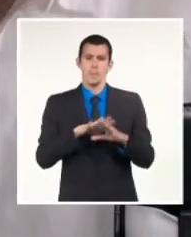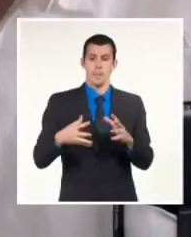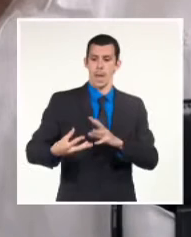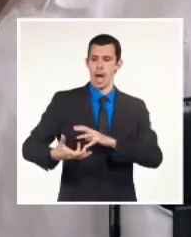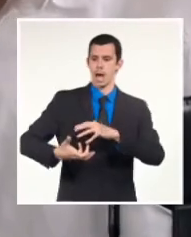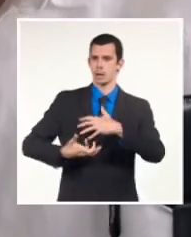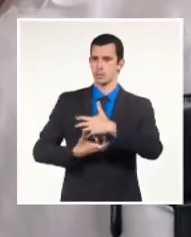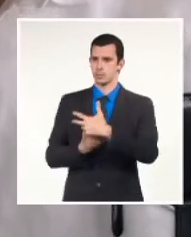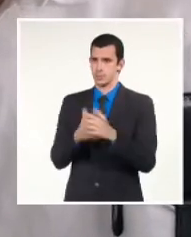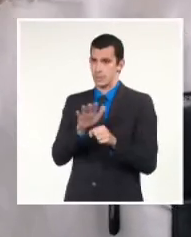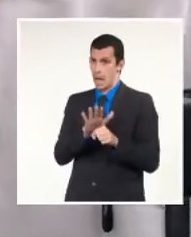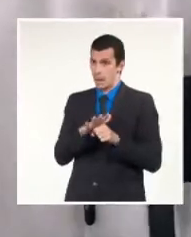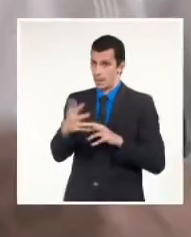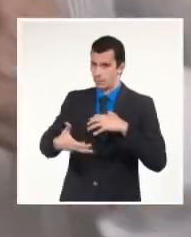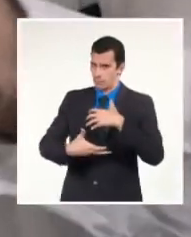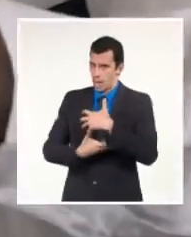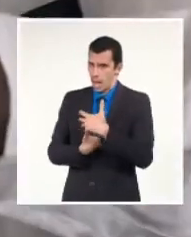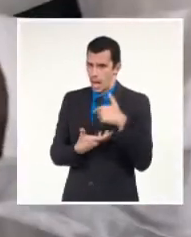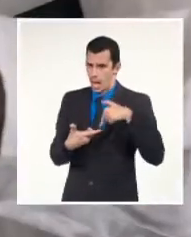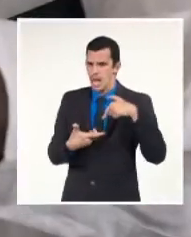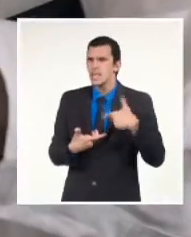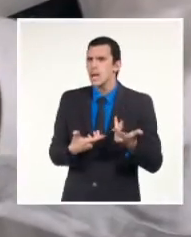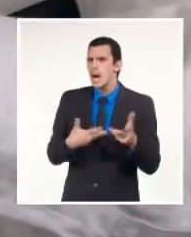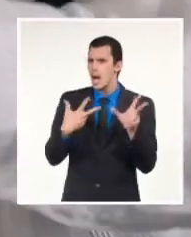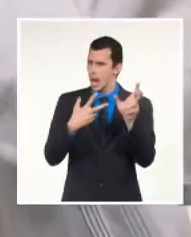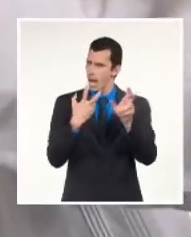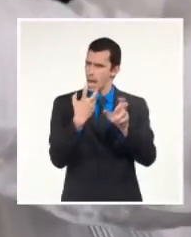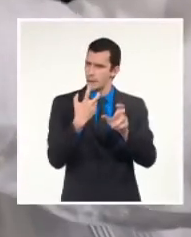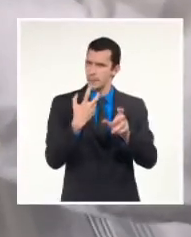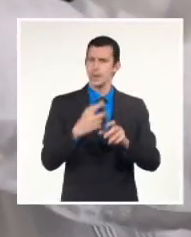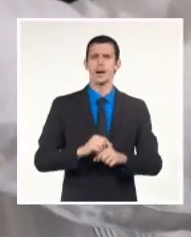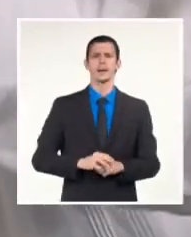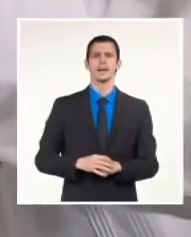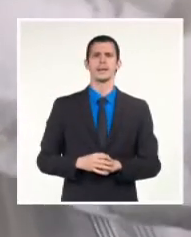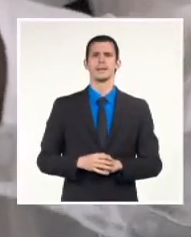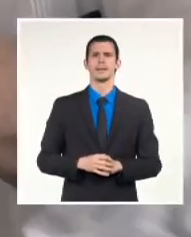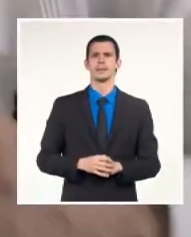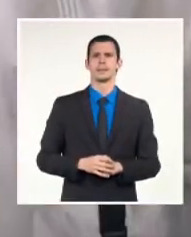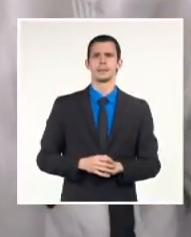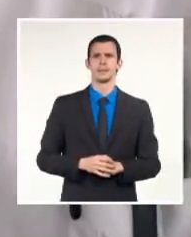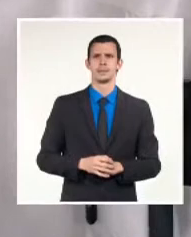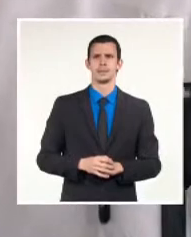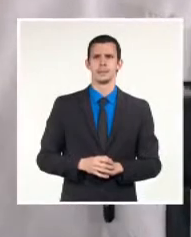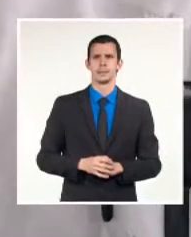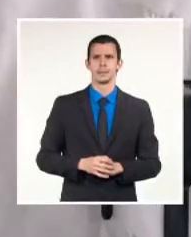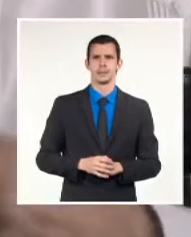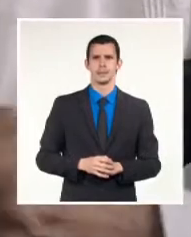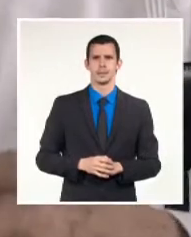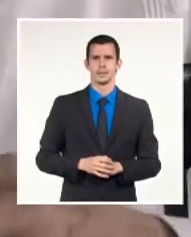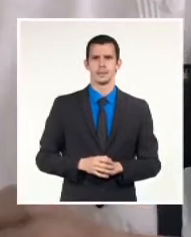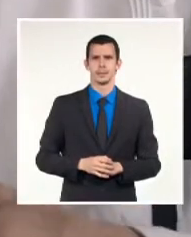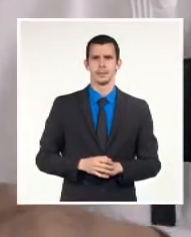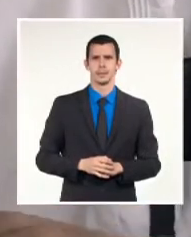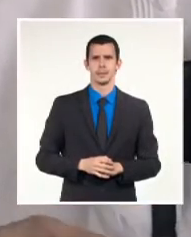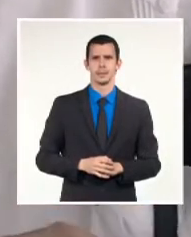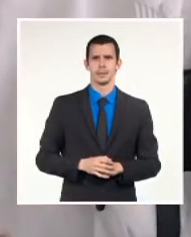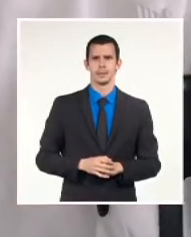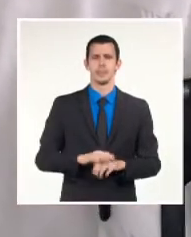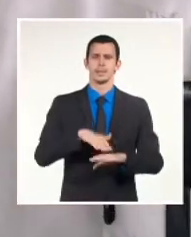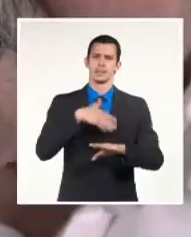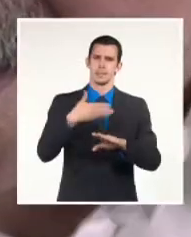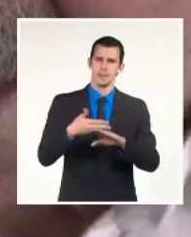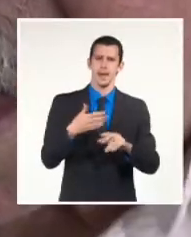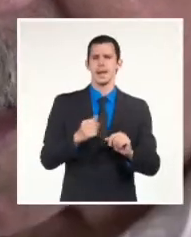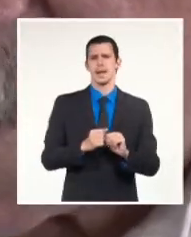nos entregó las armas, que luego practicamos en el apartamentito de Andrés Figueroa Cordero, Andresito, el uso de